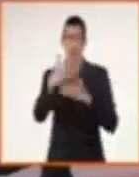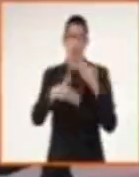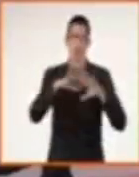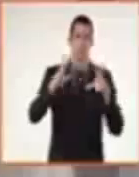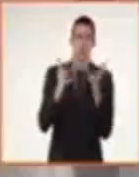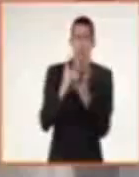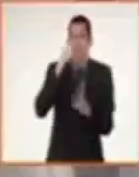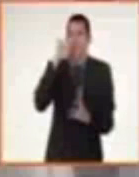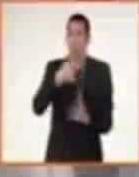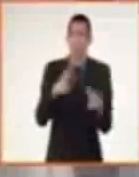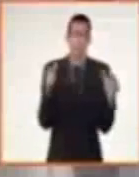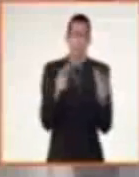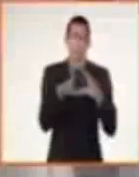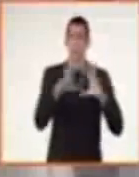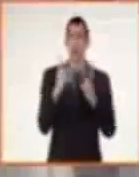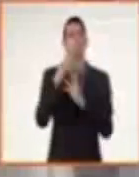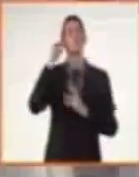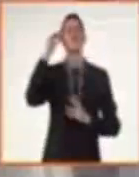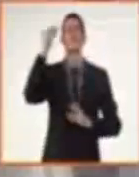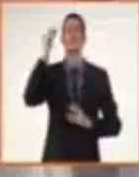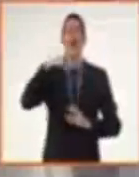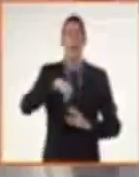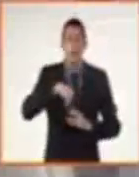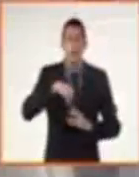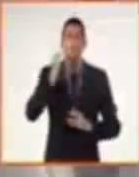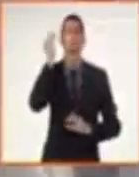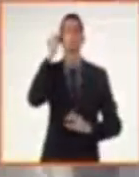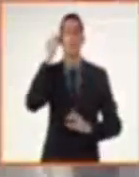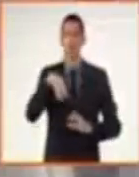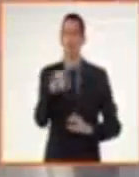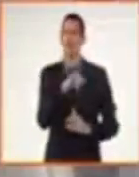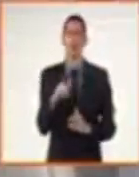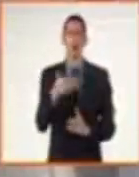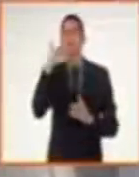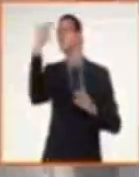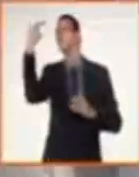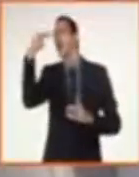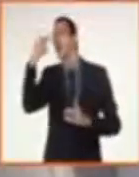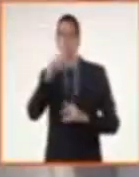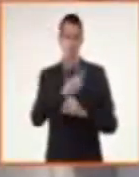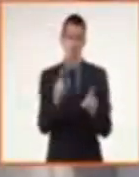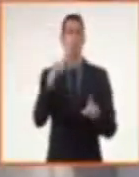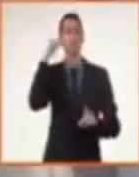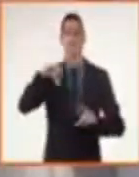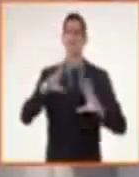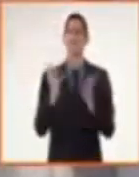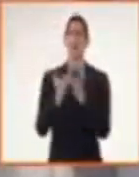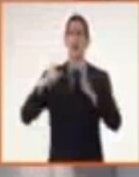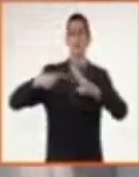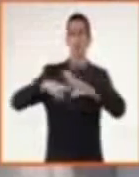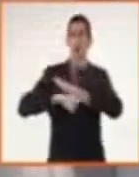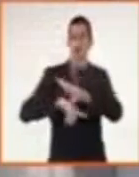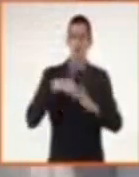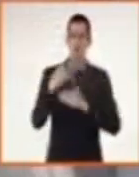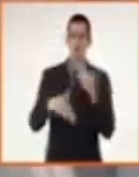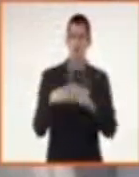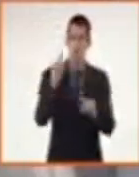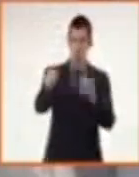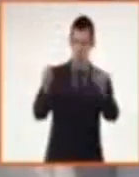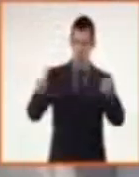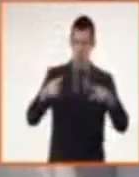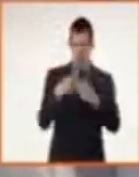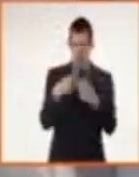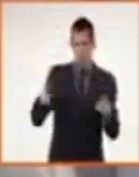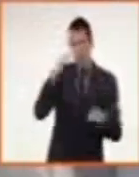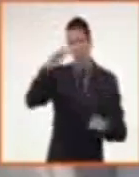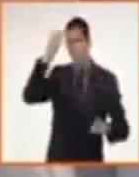que la nueva asamblea o la legislatura que viene, la décima legislatura, tenía tres desafíos principales, dijo, y